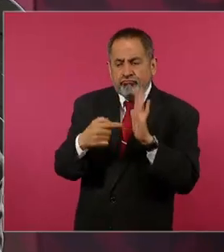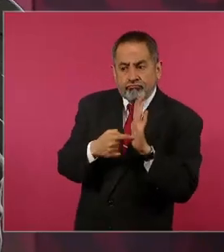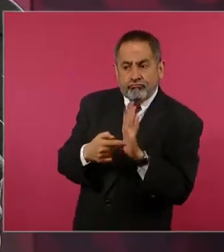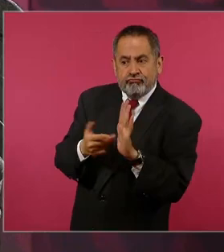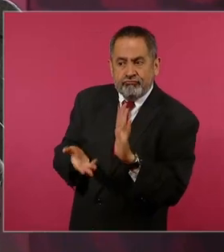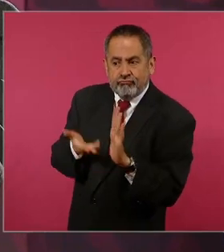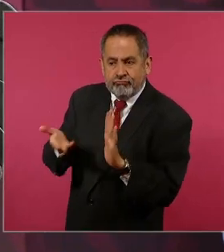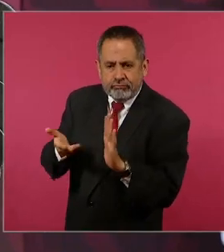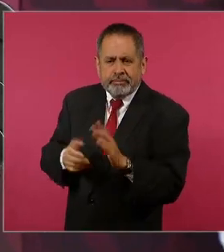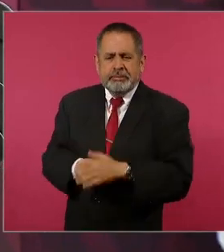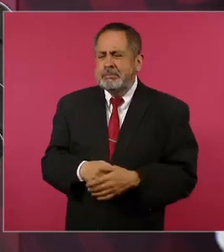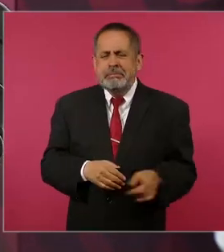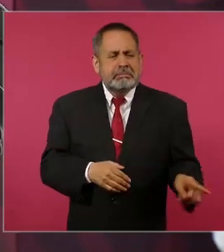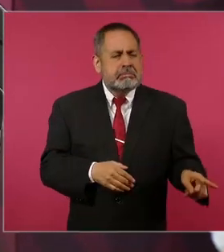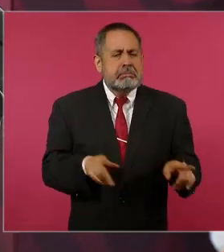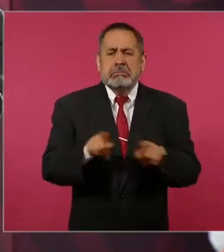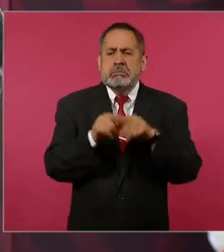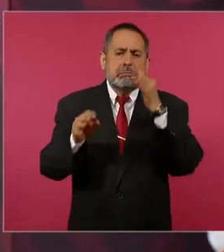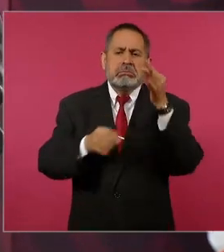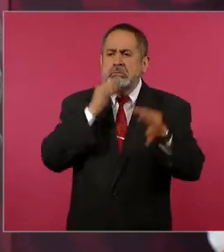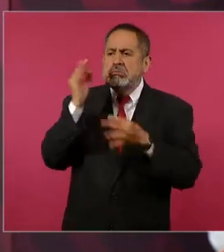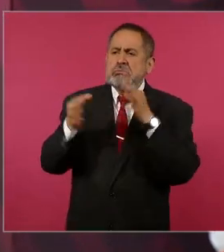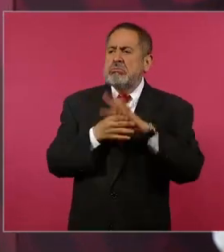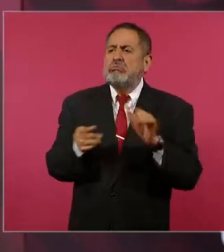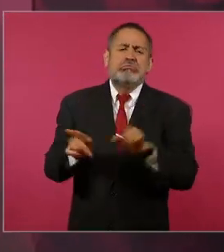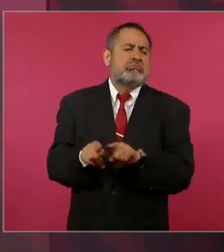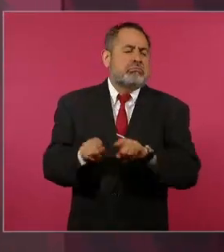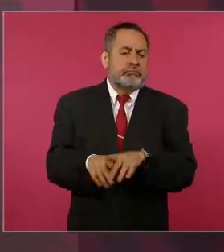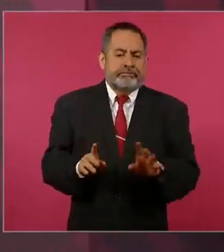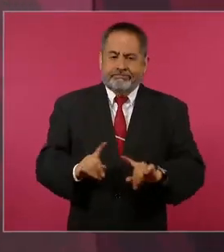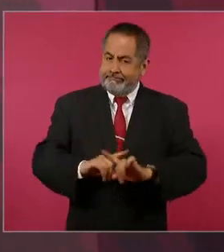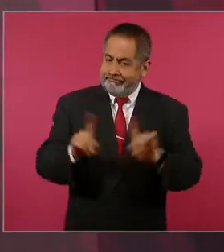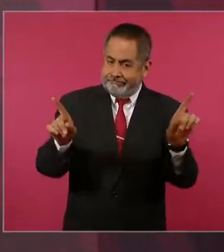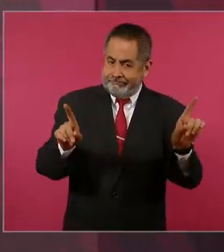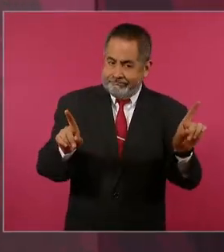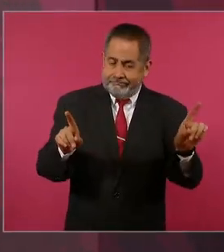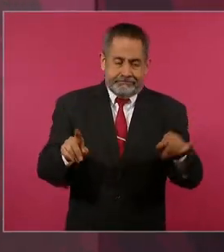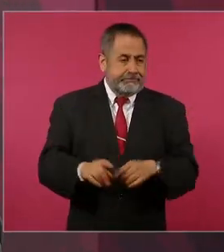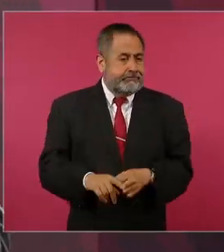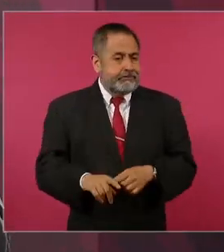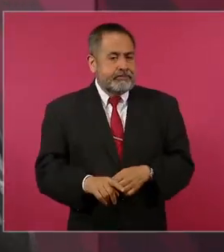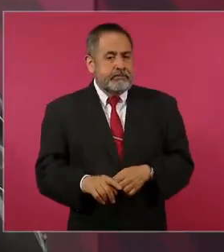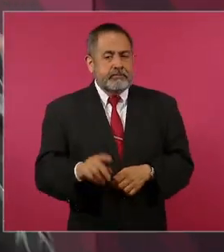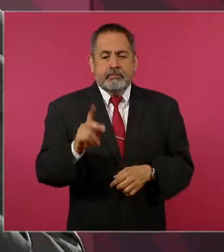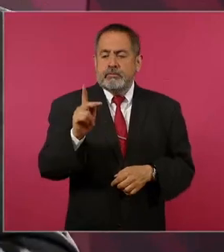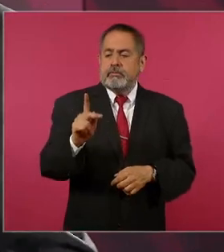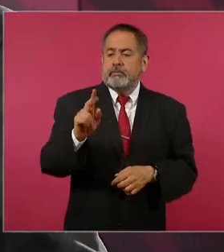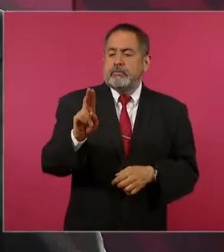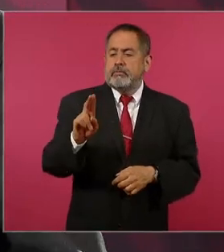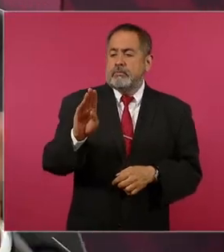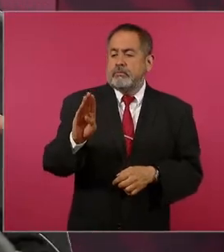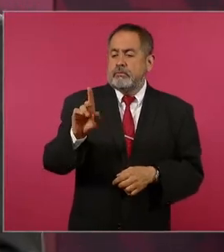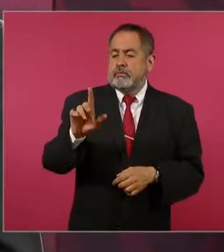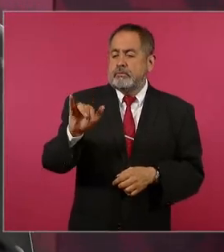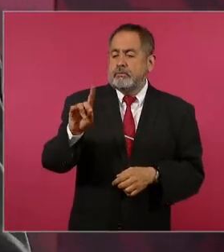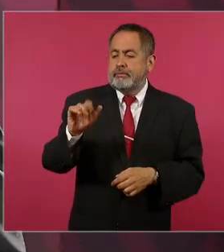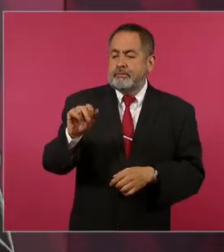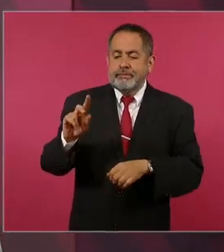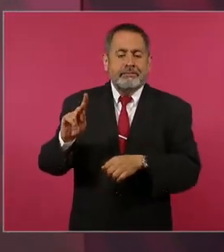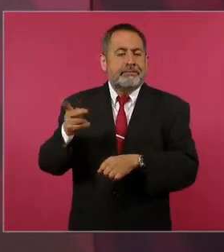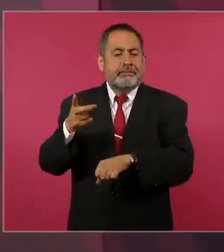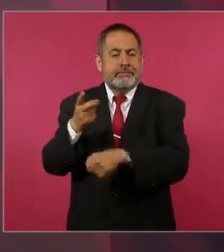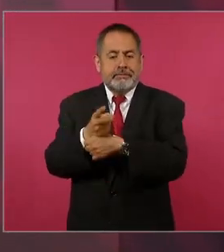son publicistas y son cosas distintas. La publicidad vende